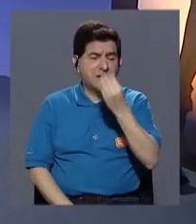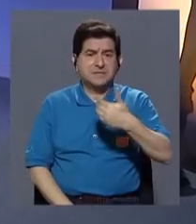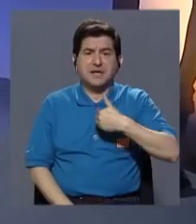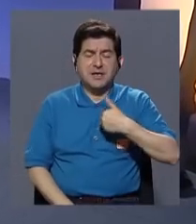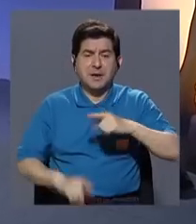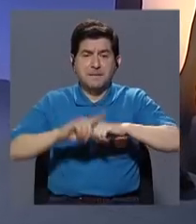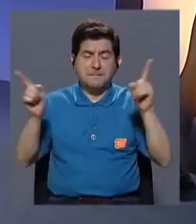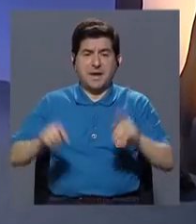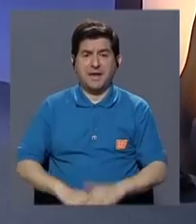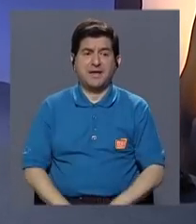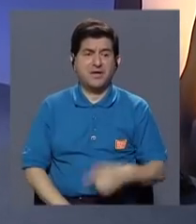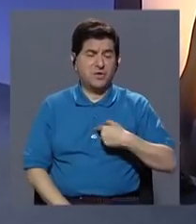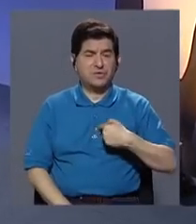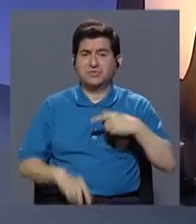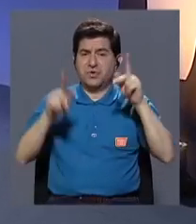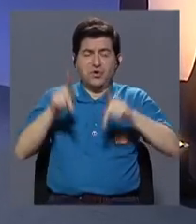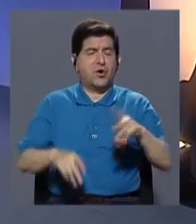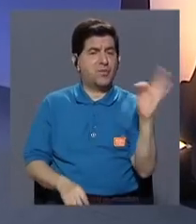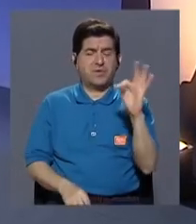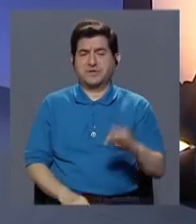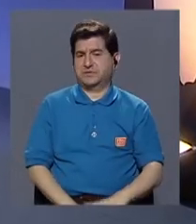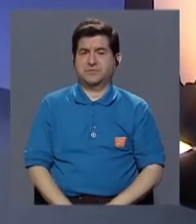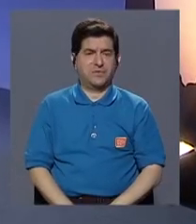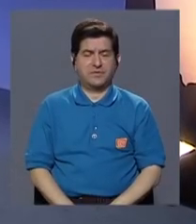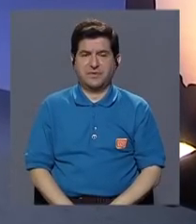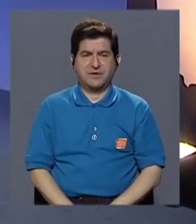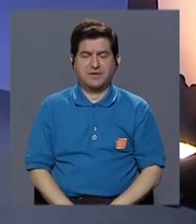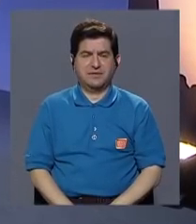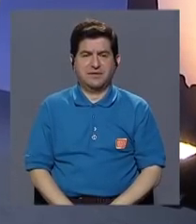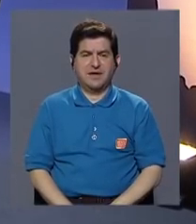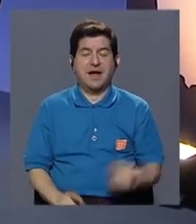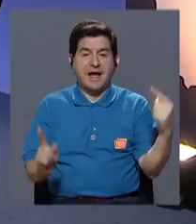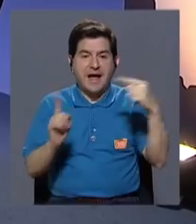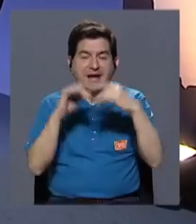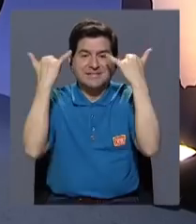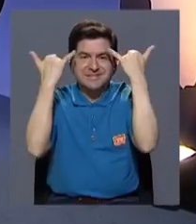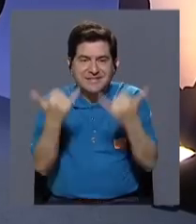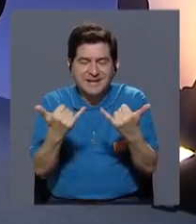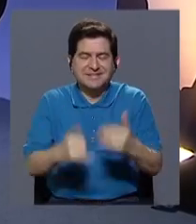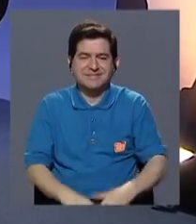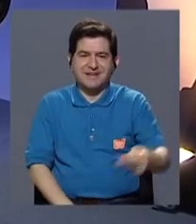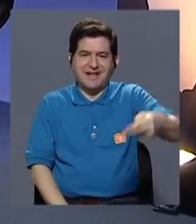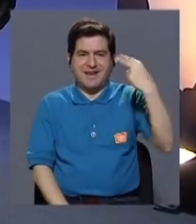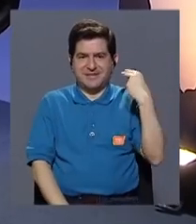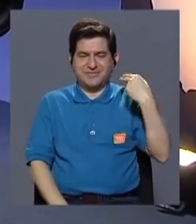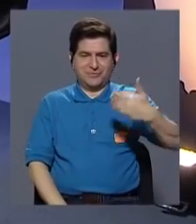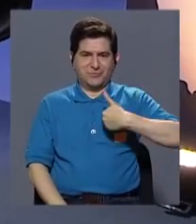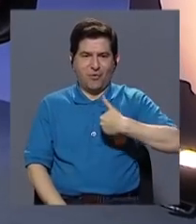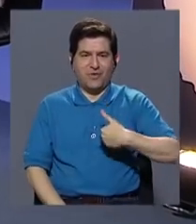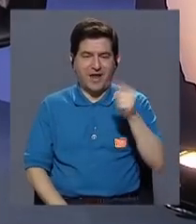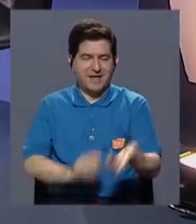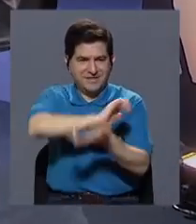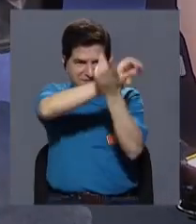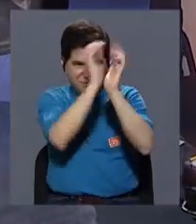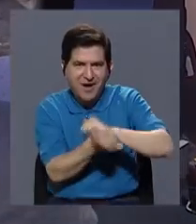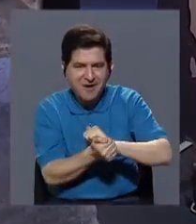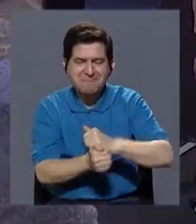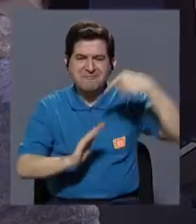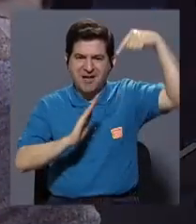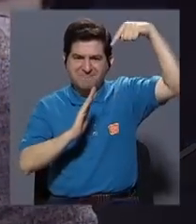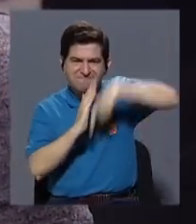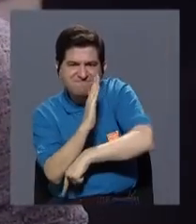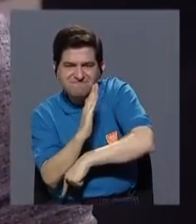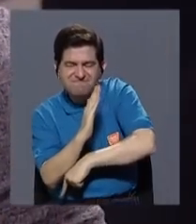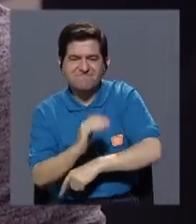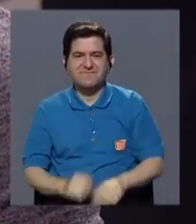pero eso es como aunque yo no soy persona trans a dios no lo vea chau hasta que te ponen la historia de eso cambia eso te cala